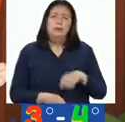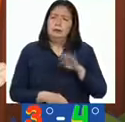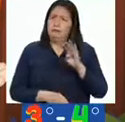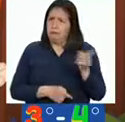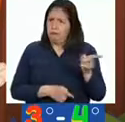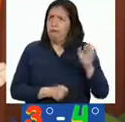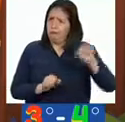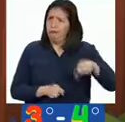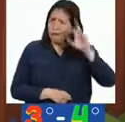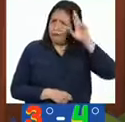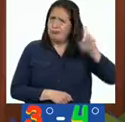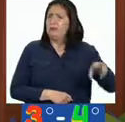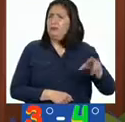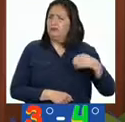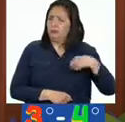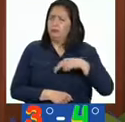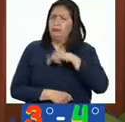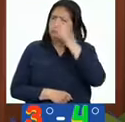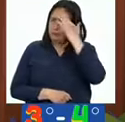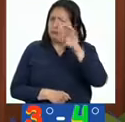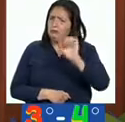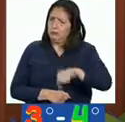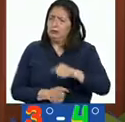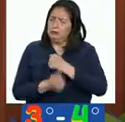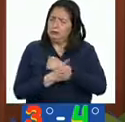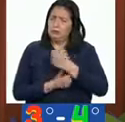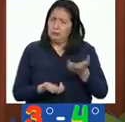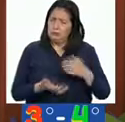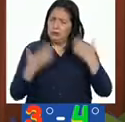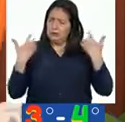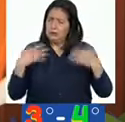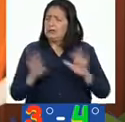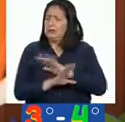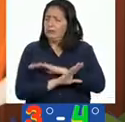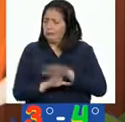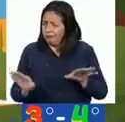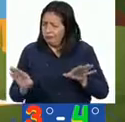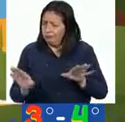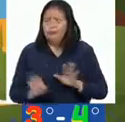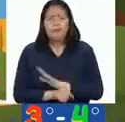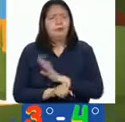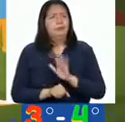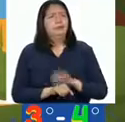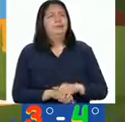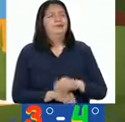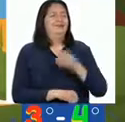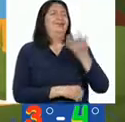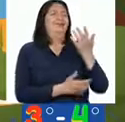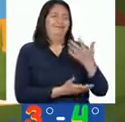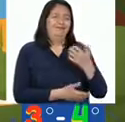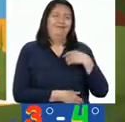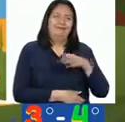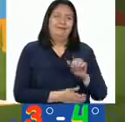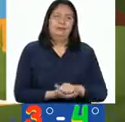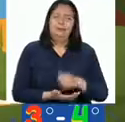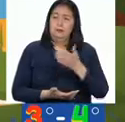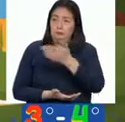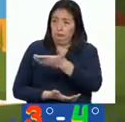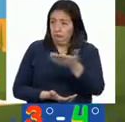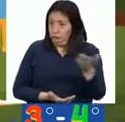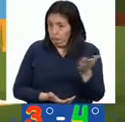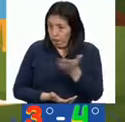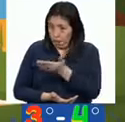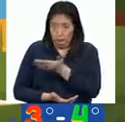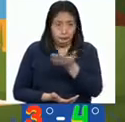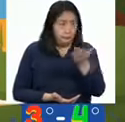Bartolo tiene razón. Nosotros sabemos que nos quiere mucho y con eso es suficiente. Y para que